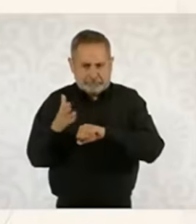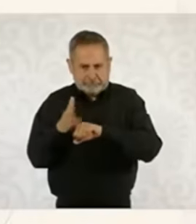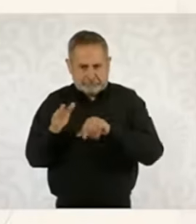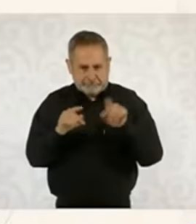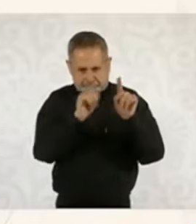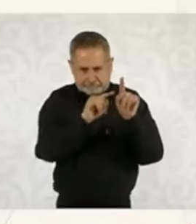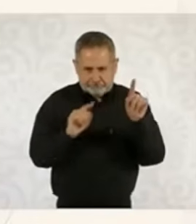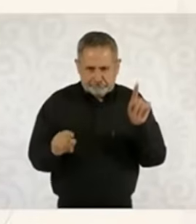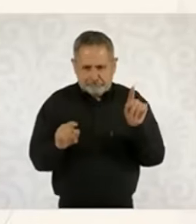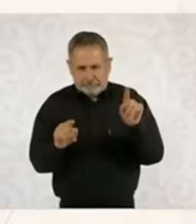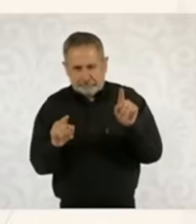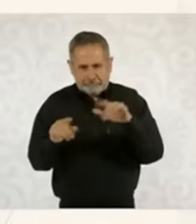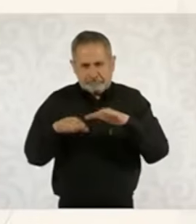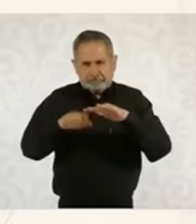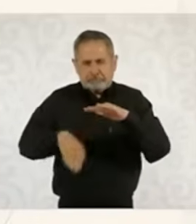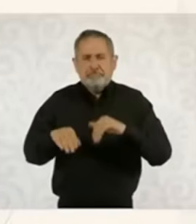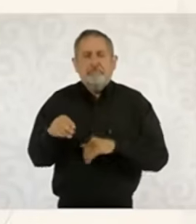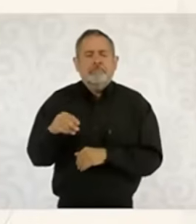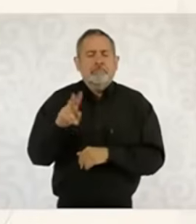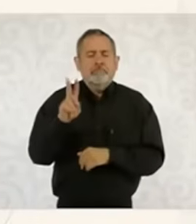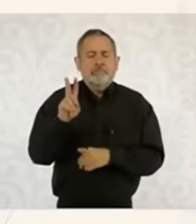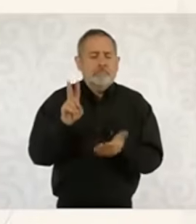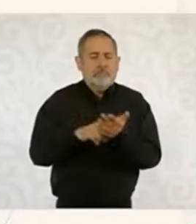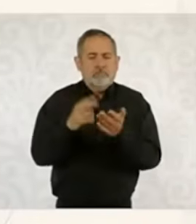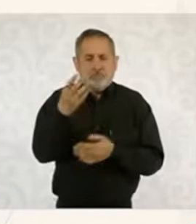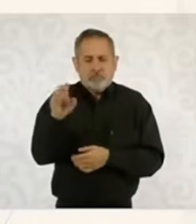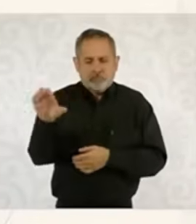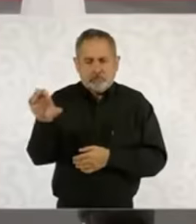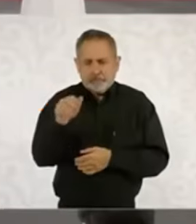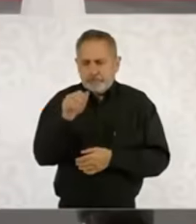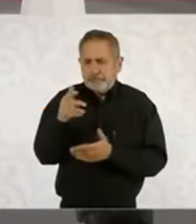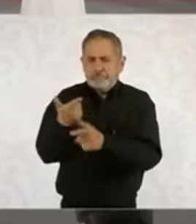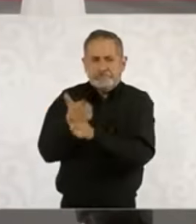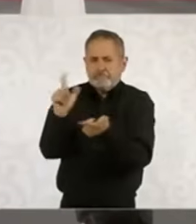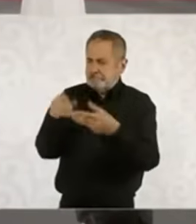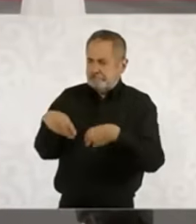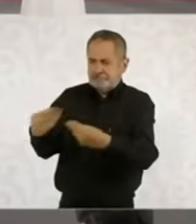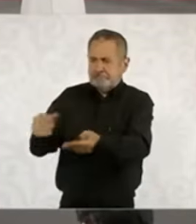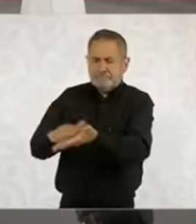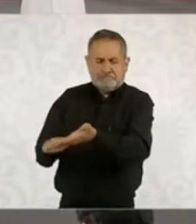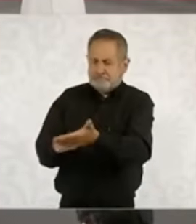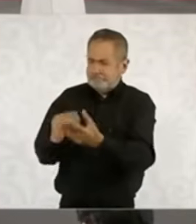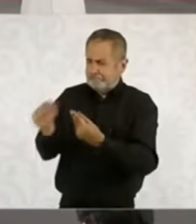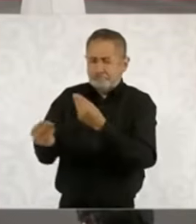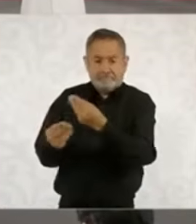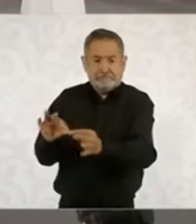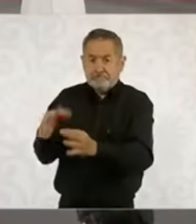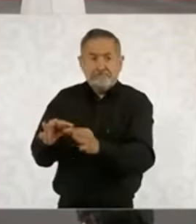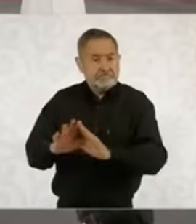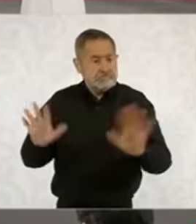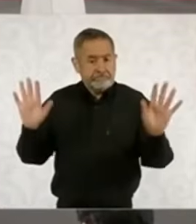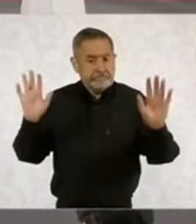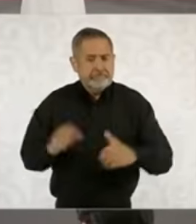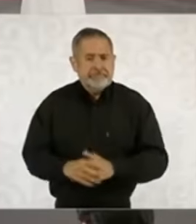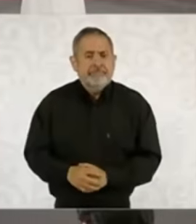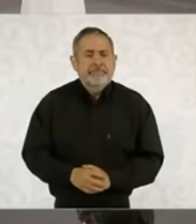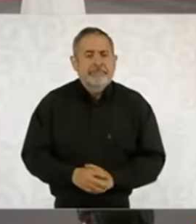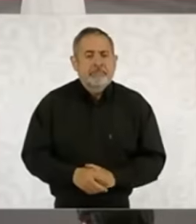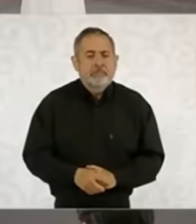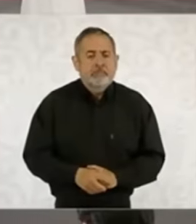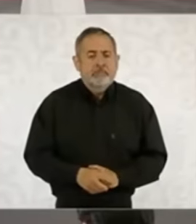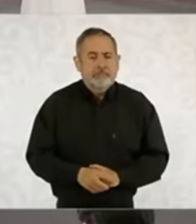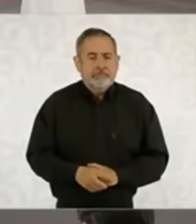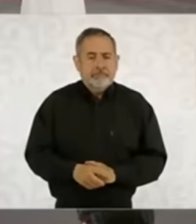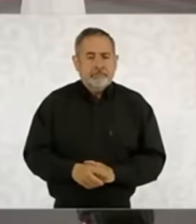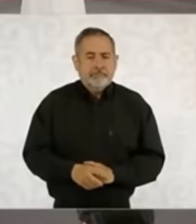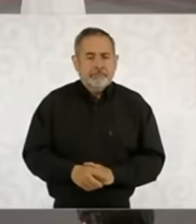blanco los que están con menos de 2,900 liberaciones. La que sigue, por favor.